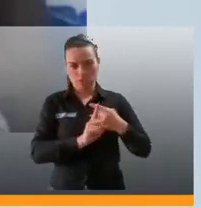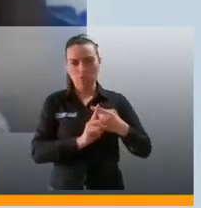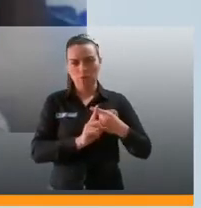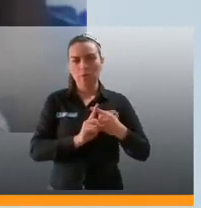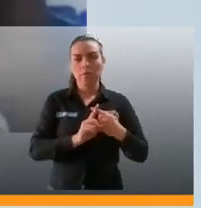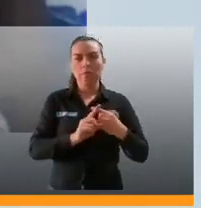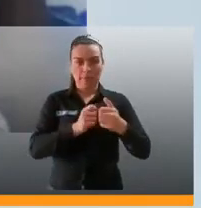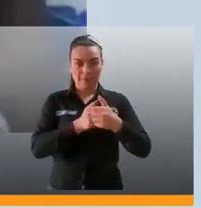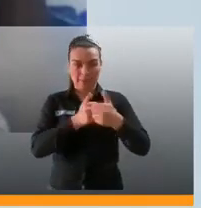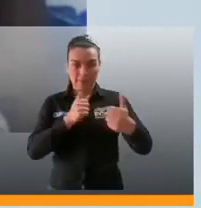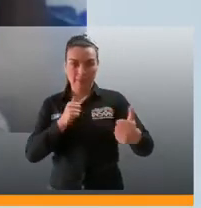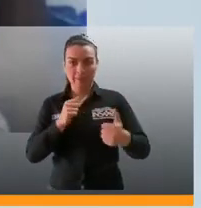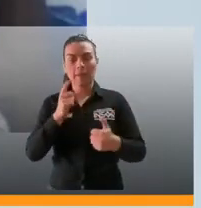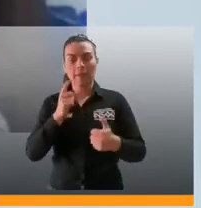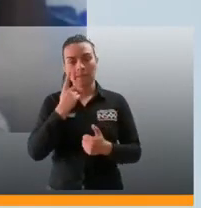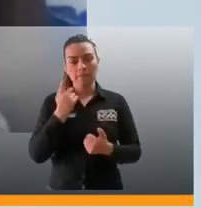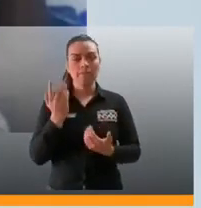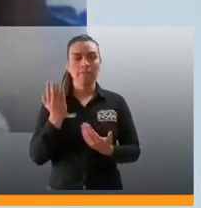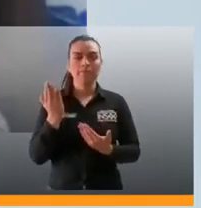tiene